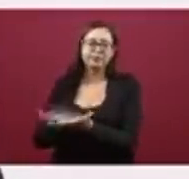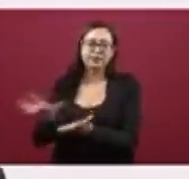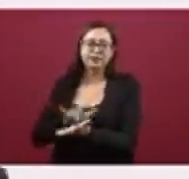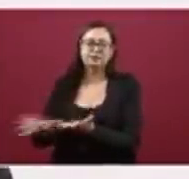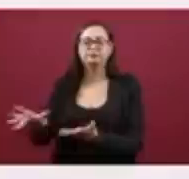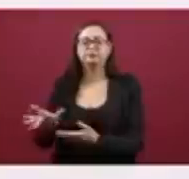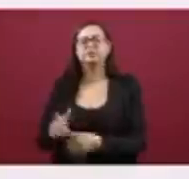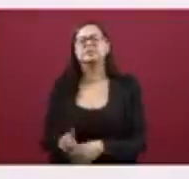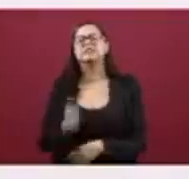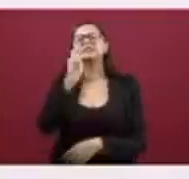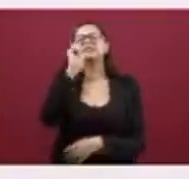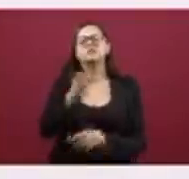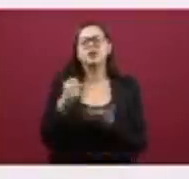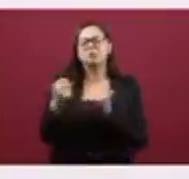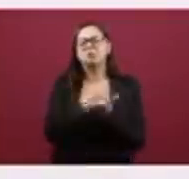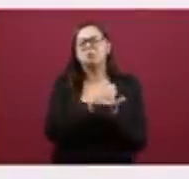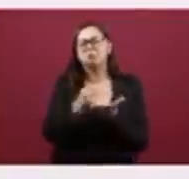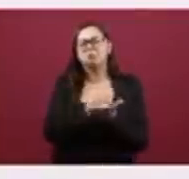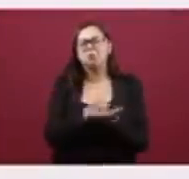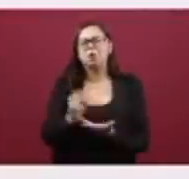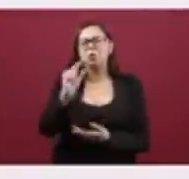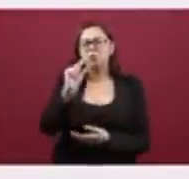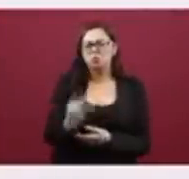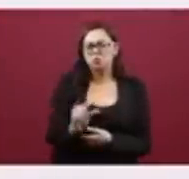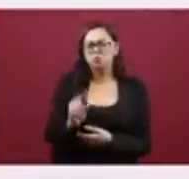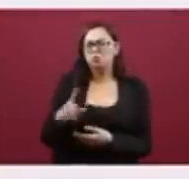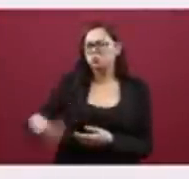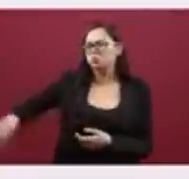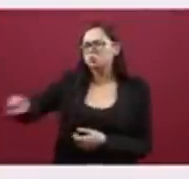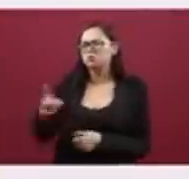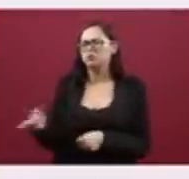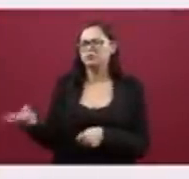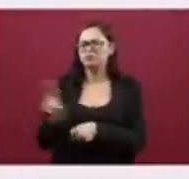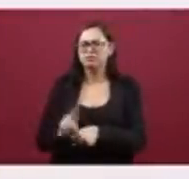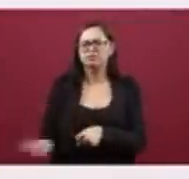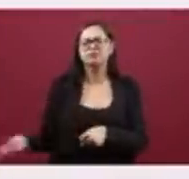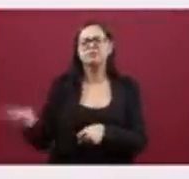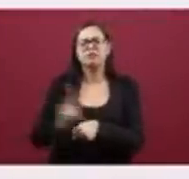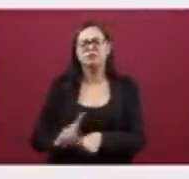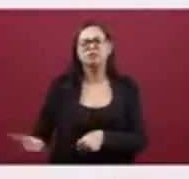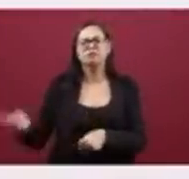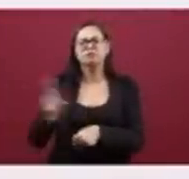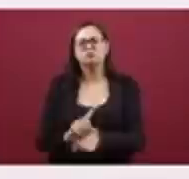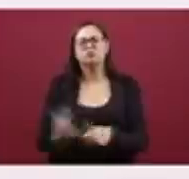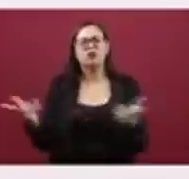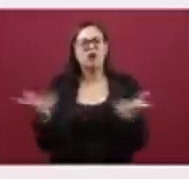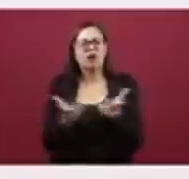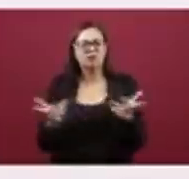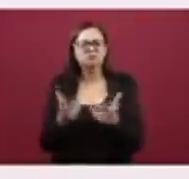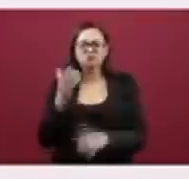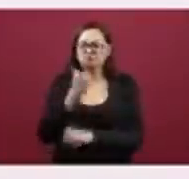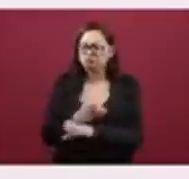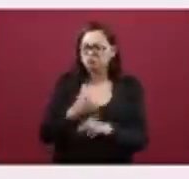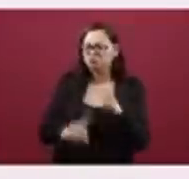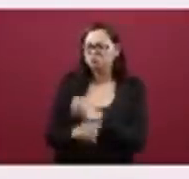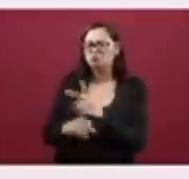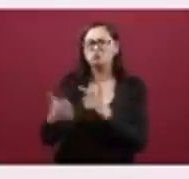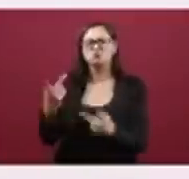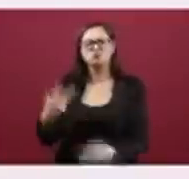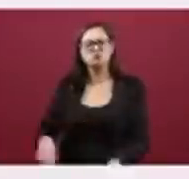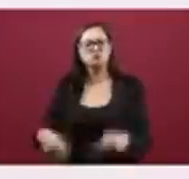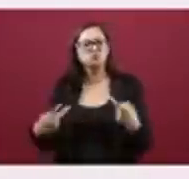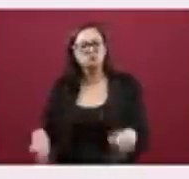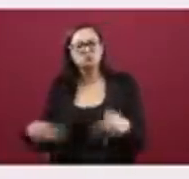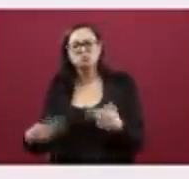pequeños créditos a quienes se ganan la vida produciendo y vendiendo sus productos o